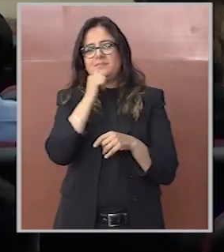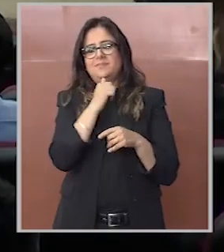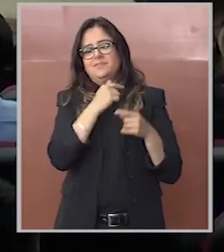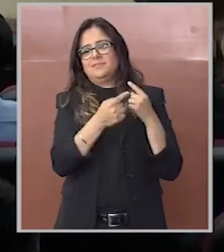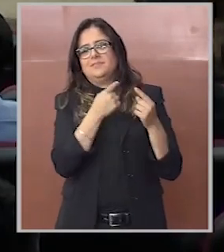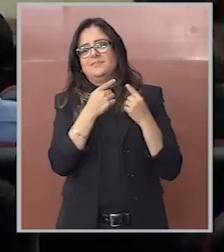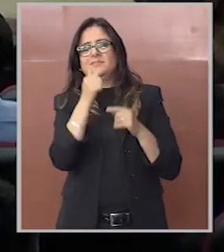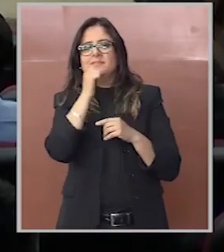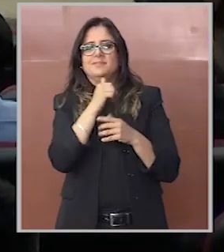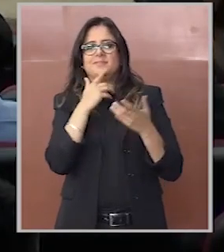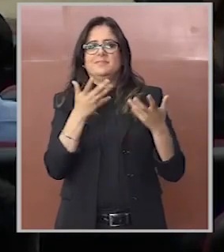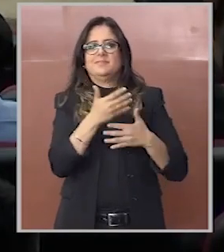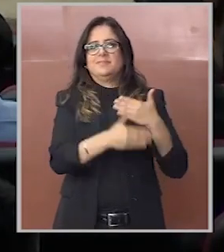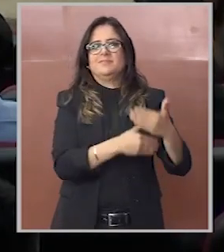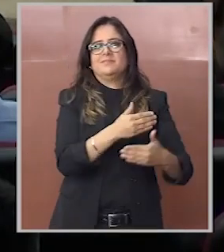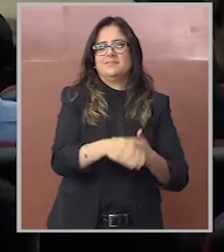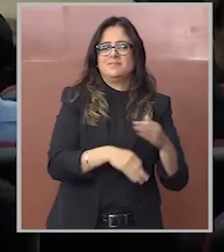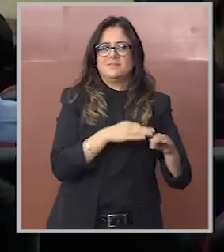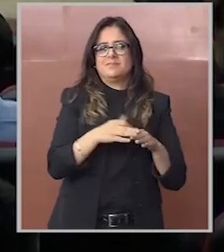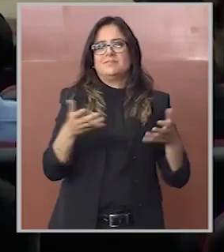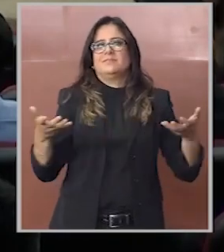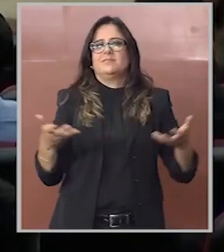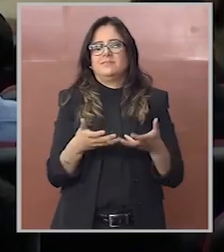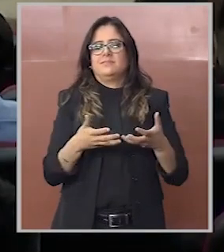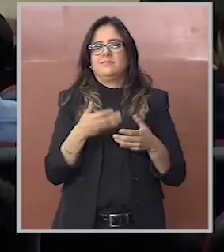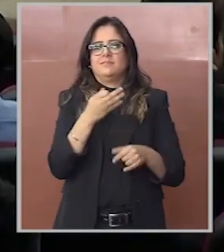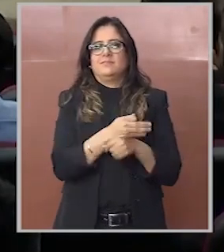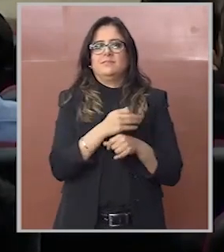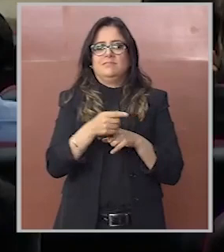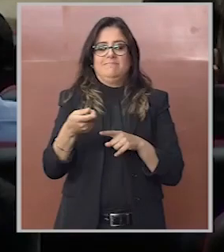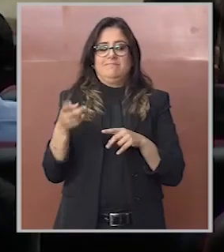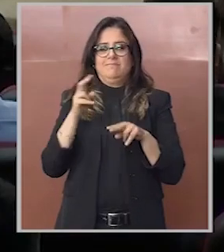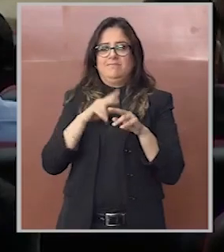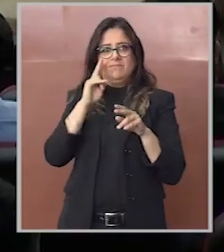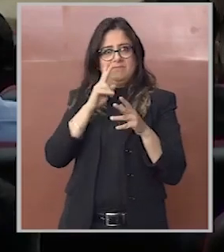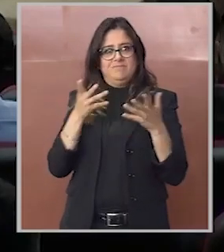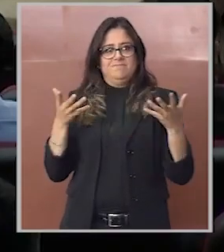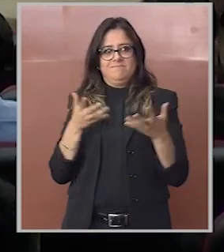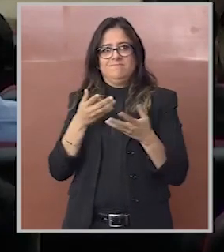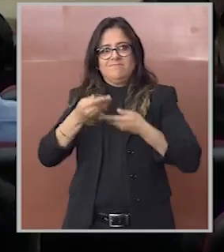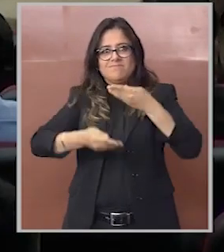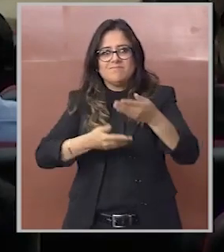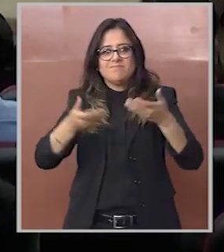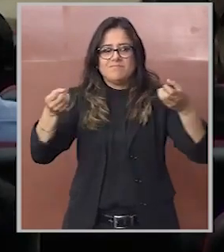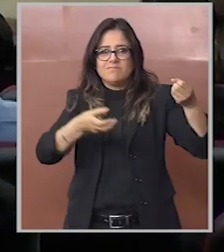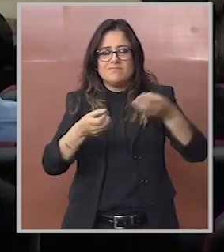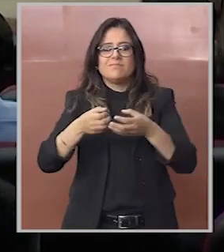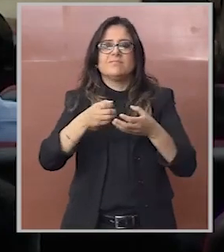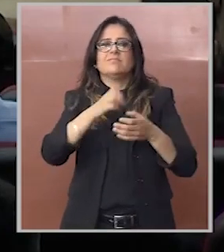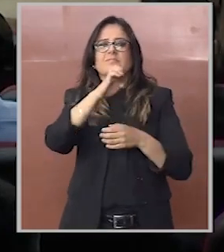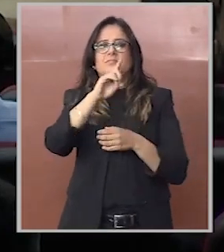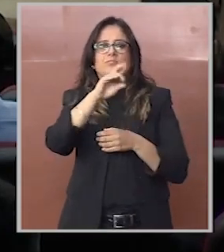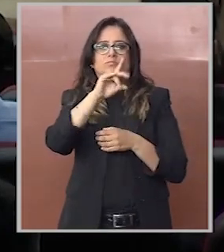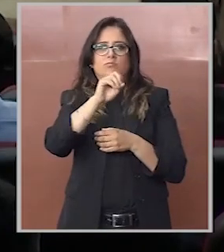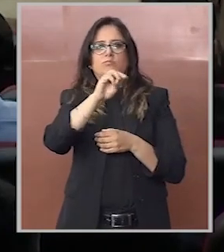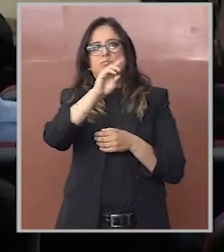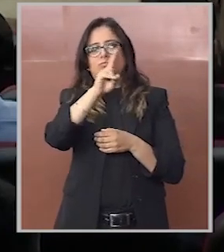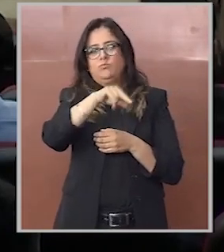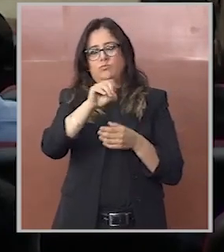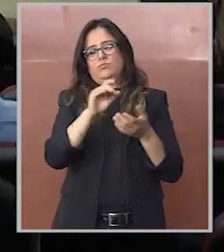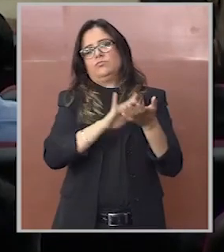cotidianamente en este caso Eduardo Muñoz Muchas gracias Eduardo a Héctor Esteban García García